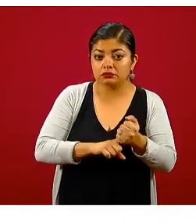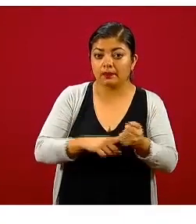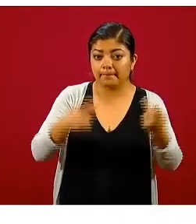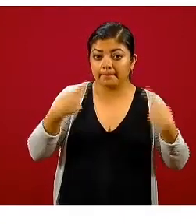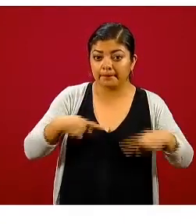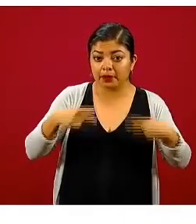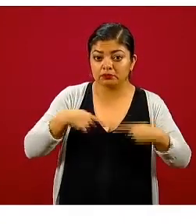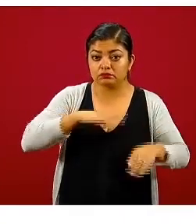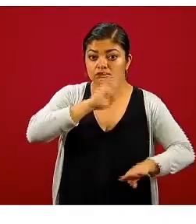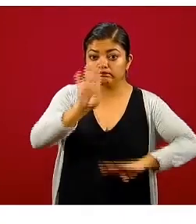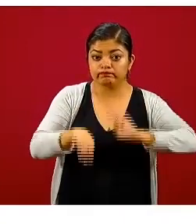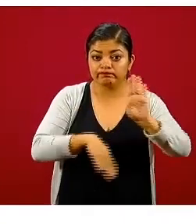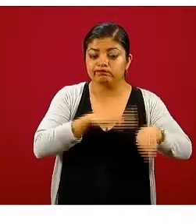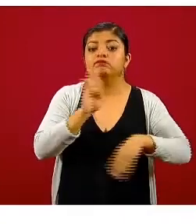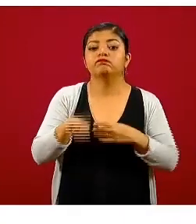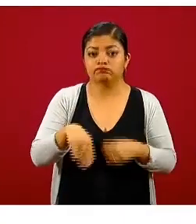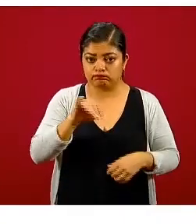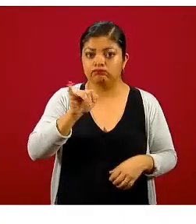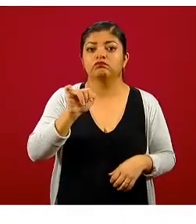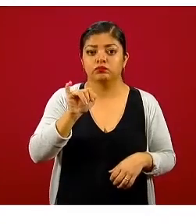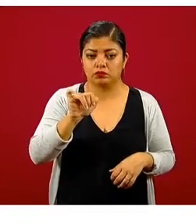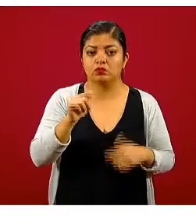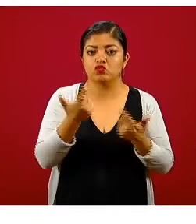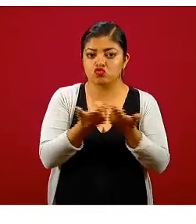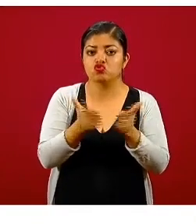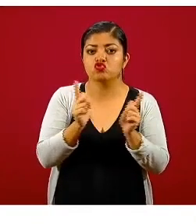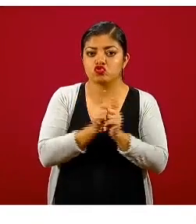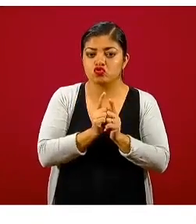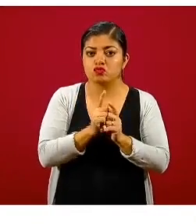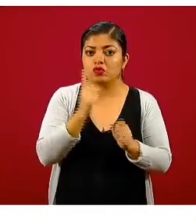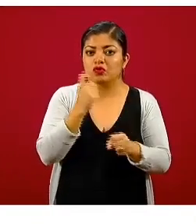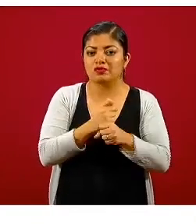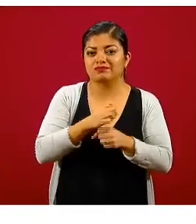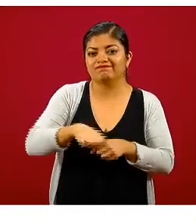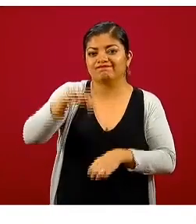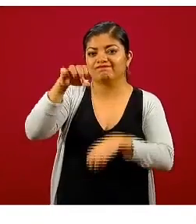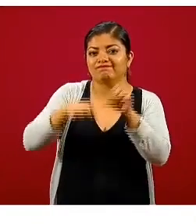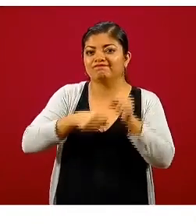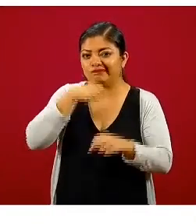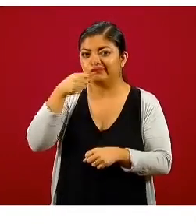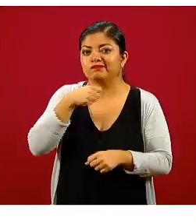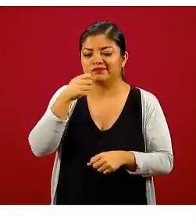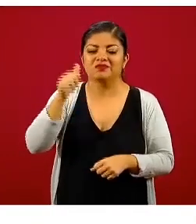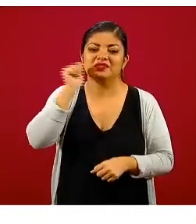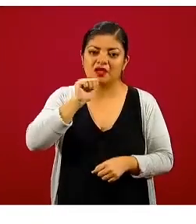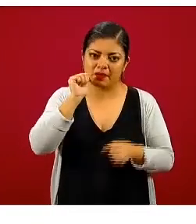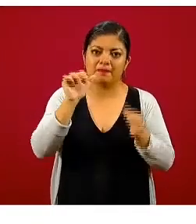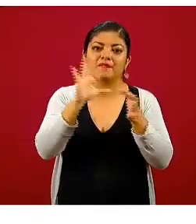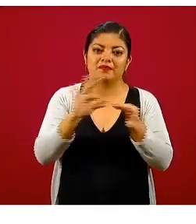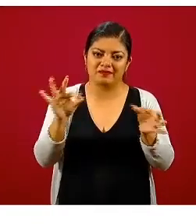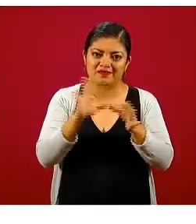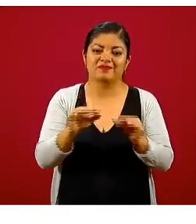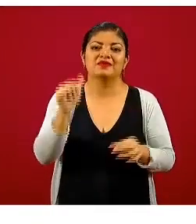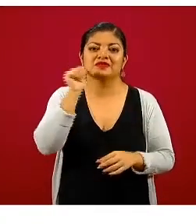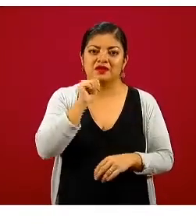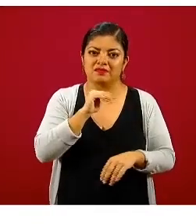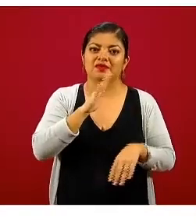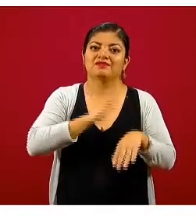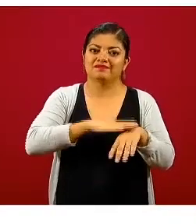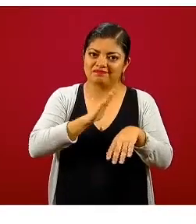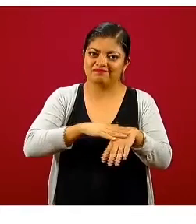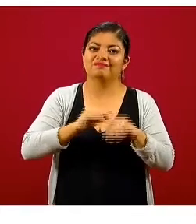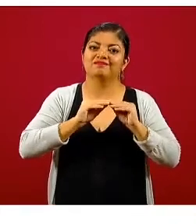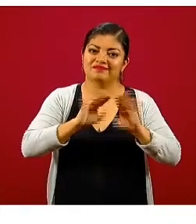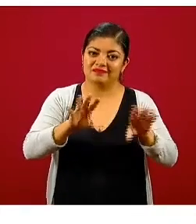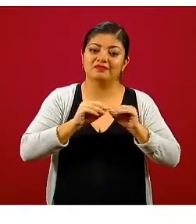que fallecen están sí en los grupos de edad más avanzados, y pues bueno, siempre se ha comentado y se ha comunicado que